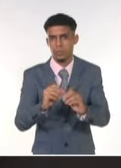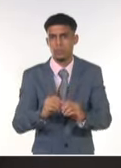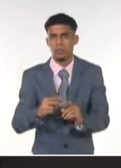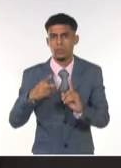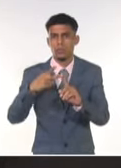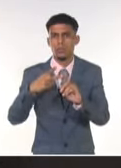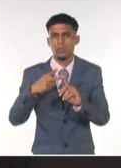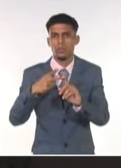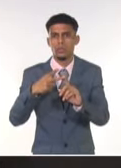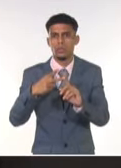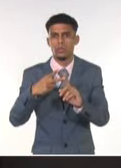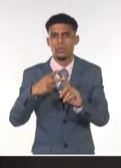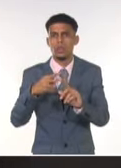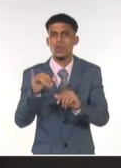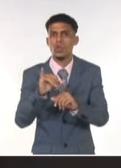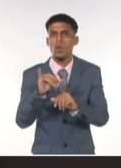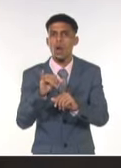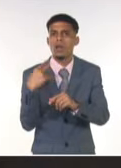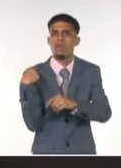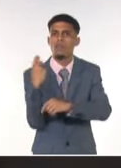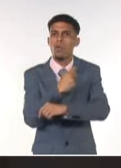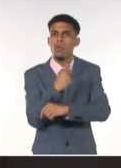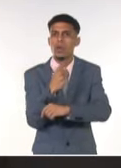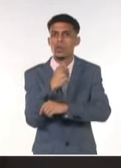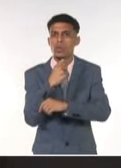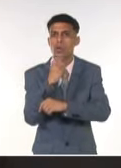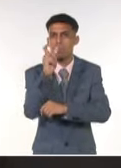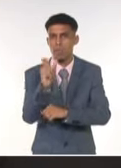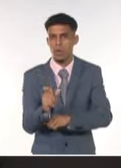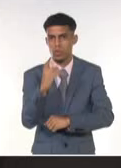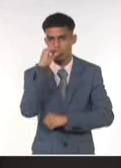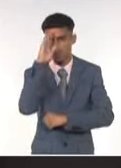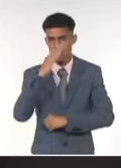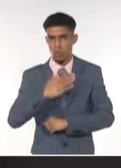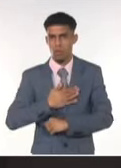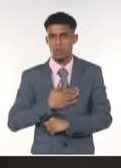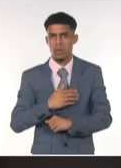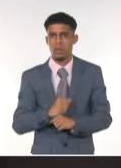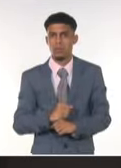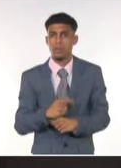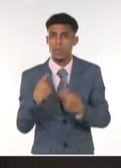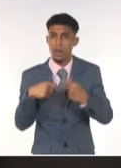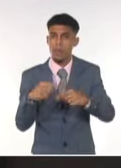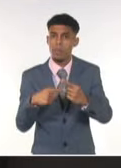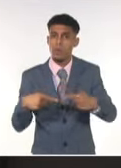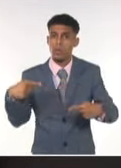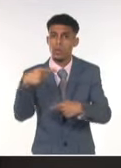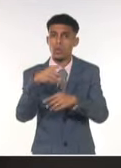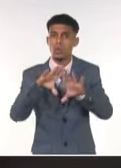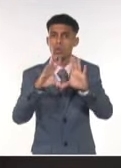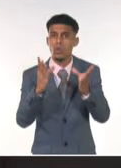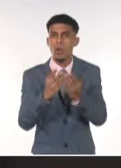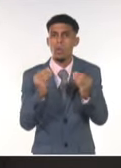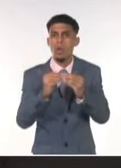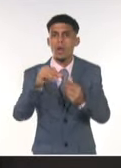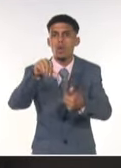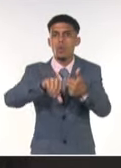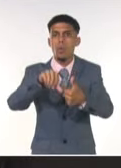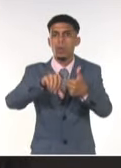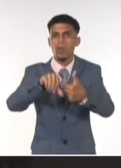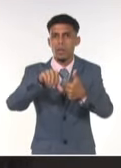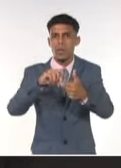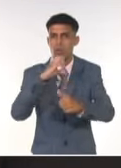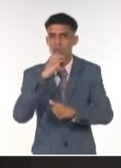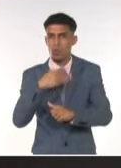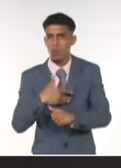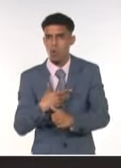disciplina que tiene que ver con la formación ciudadana, porque también queremos en esa labor educativa integral priorizar todo lo que tiene que ver con el comportamiento cívico, con otros